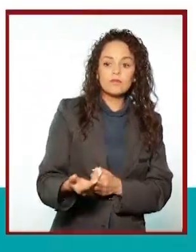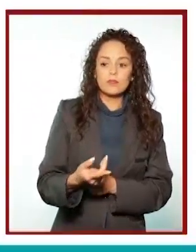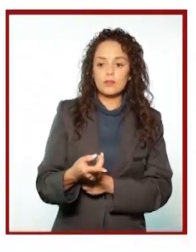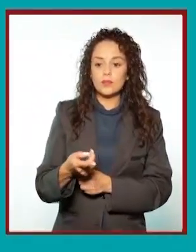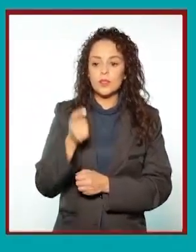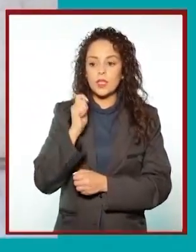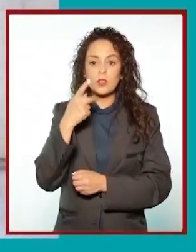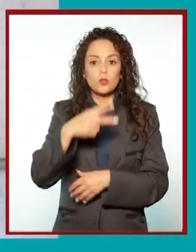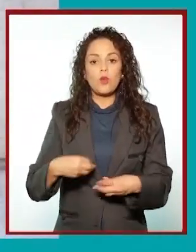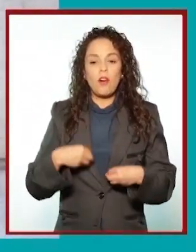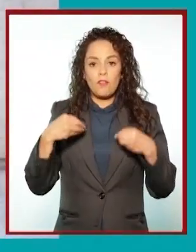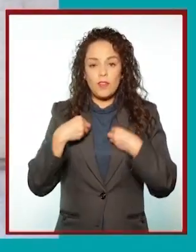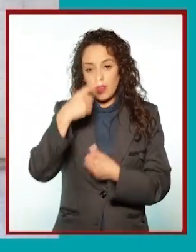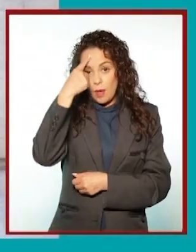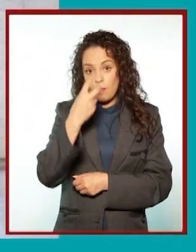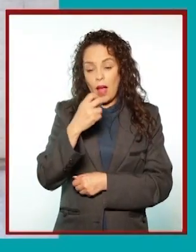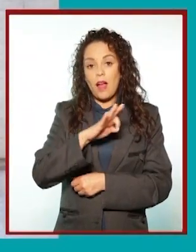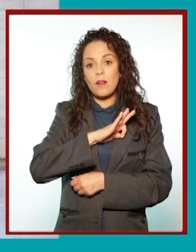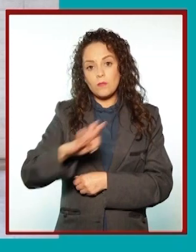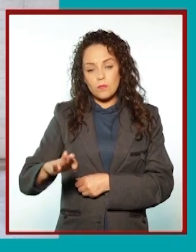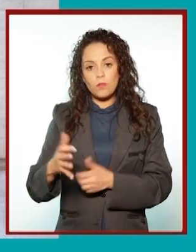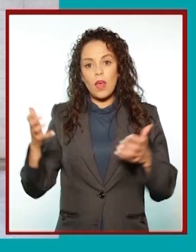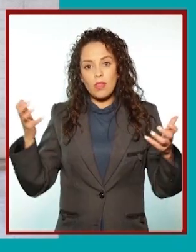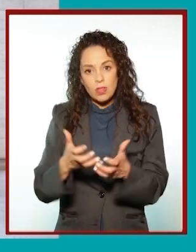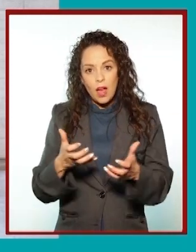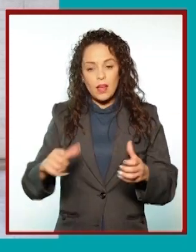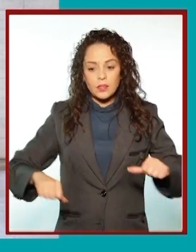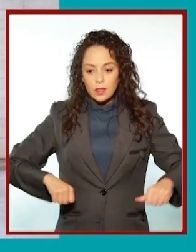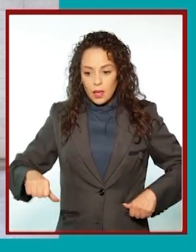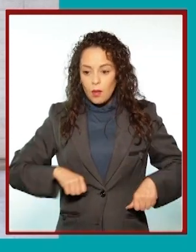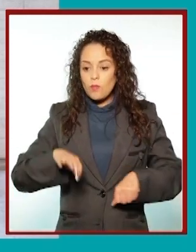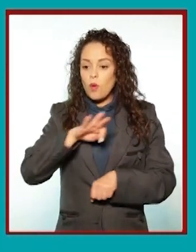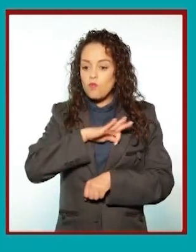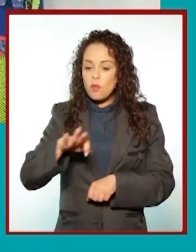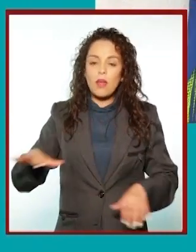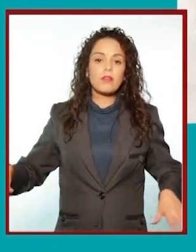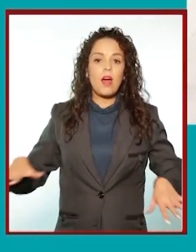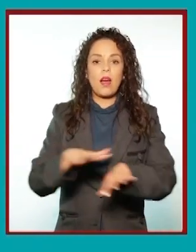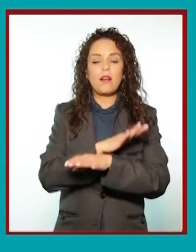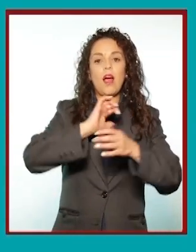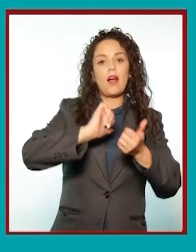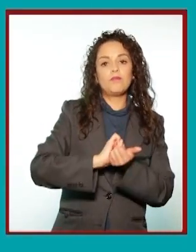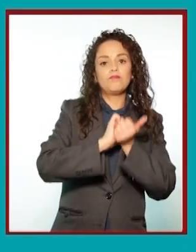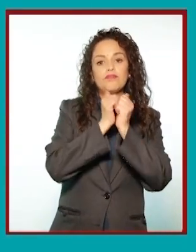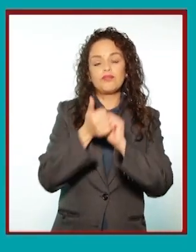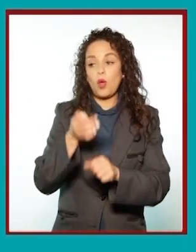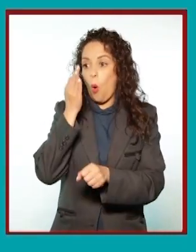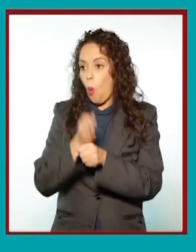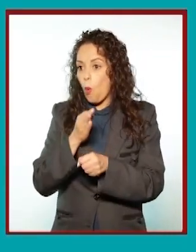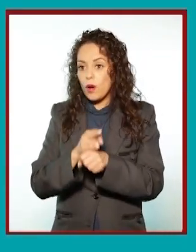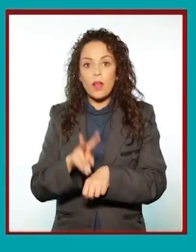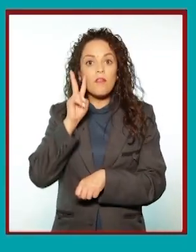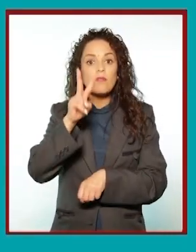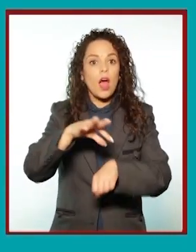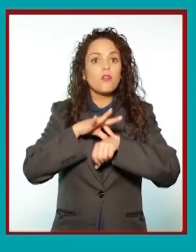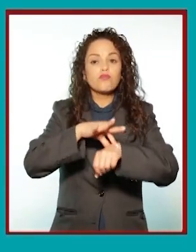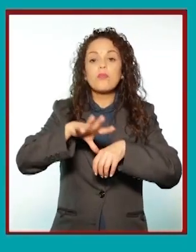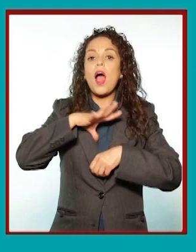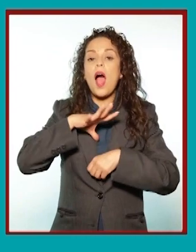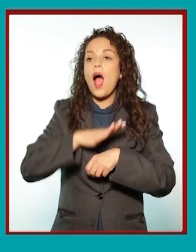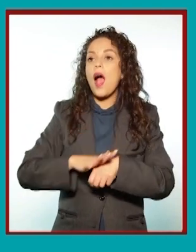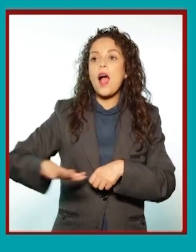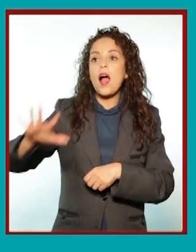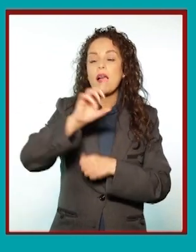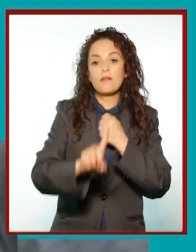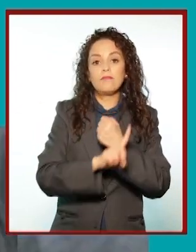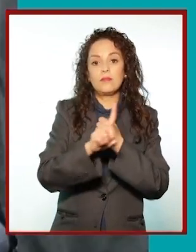otros, ¿no? Para justo poder accionar y transformar pues también como estas realidades que nos están atravesando y pues hablando